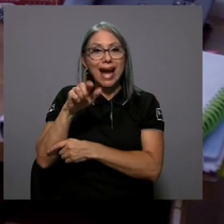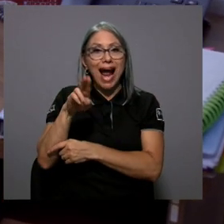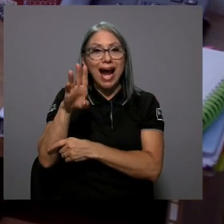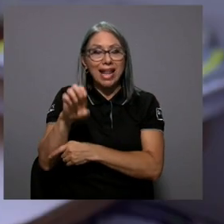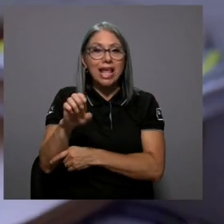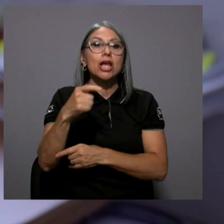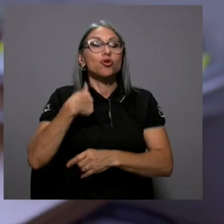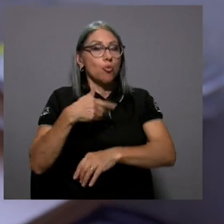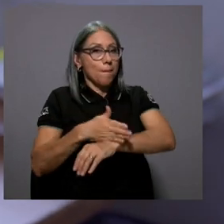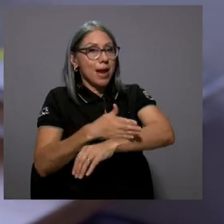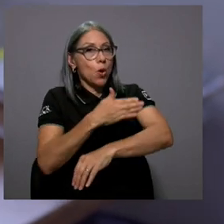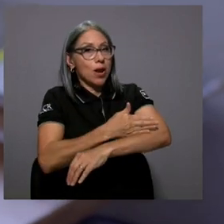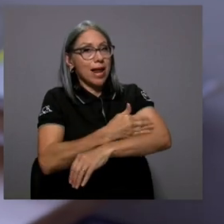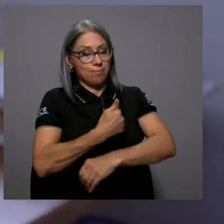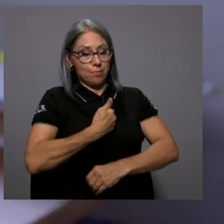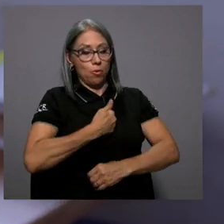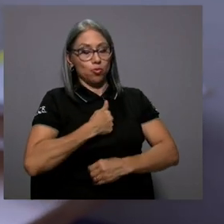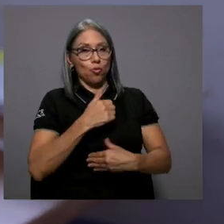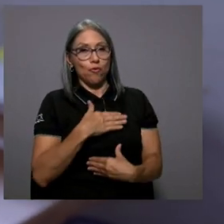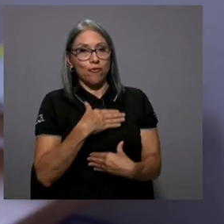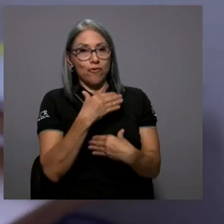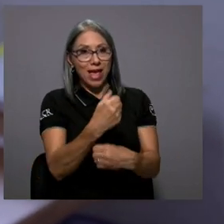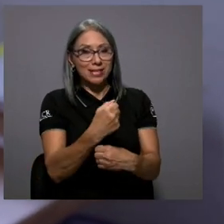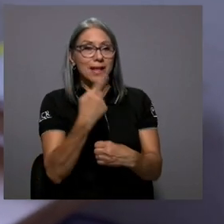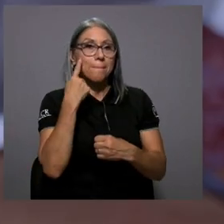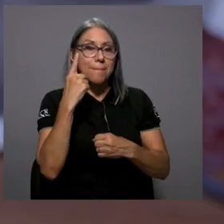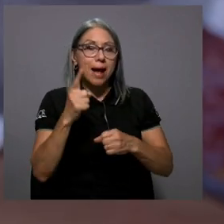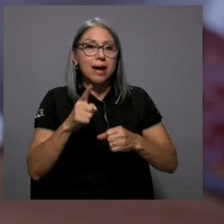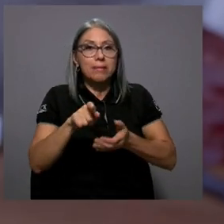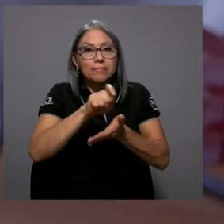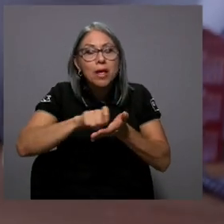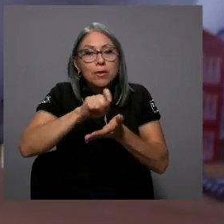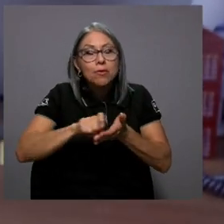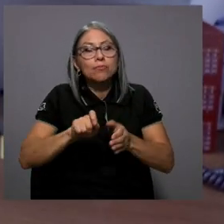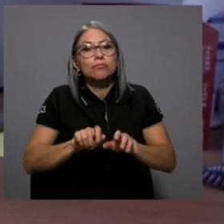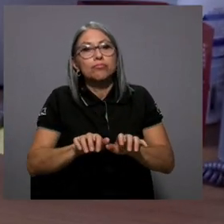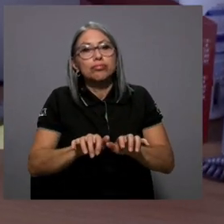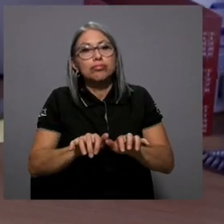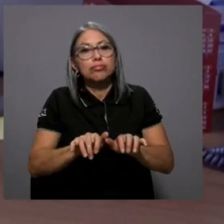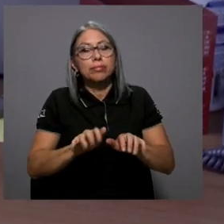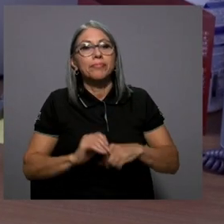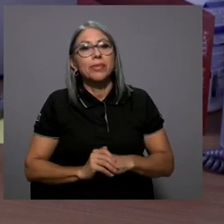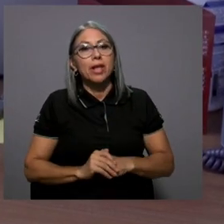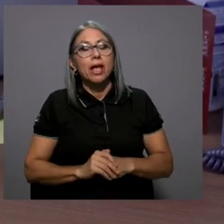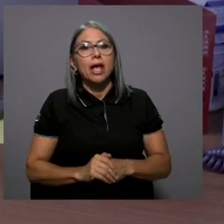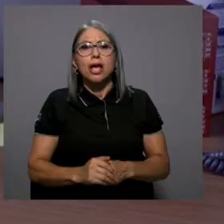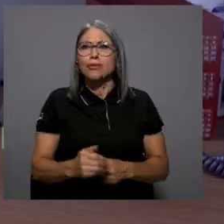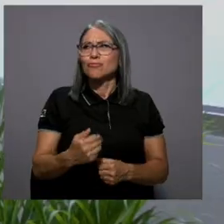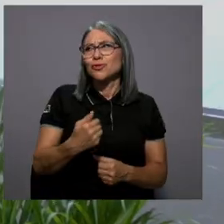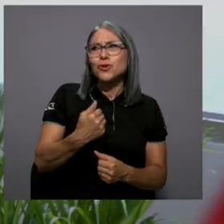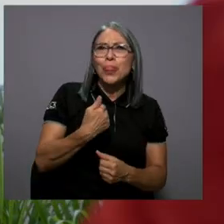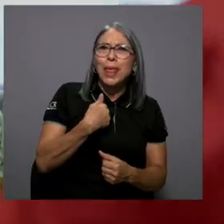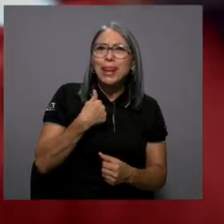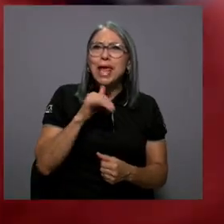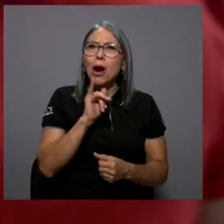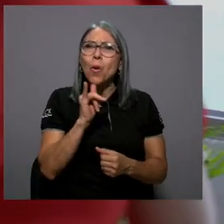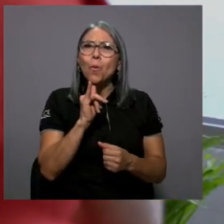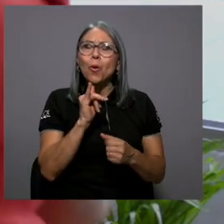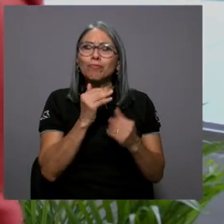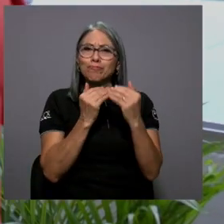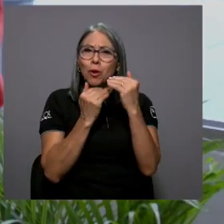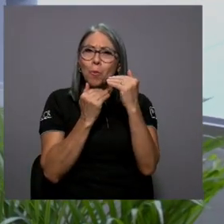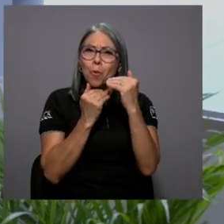la autoconfianza en la parte de escribir. Y yo tenía un poco como un